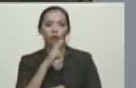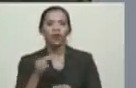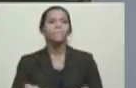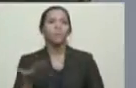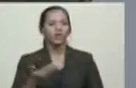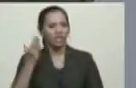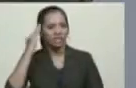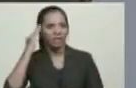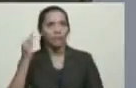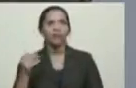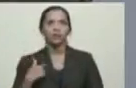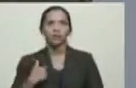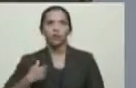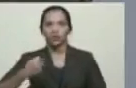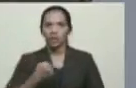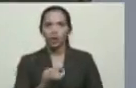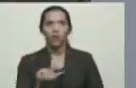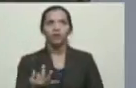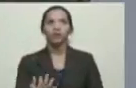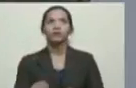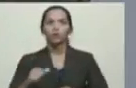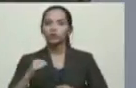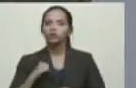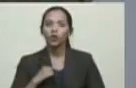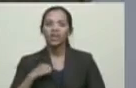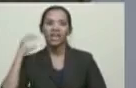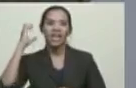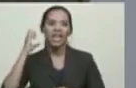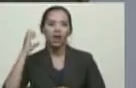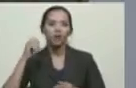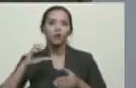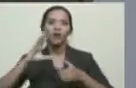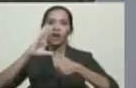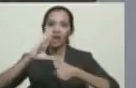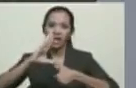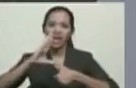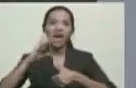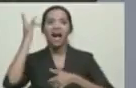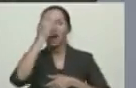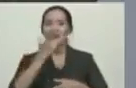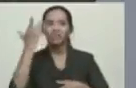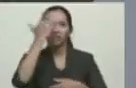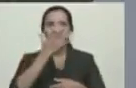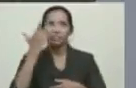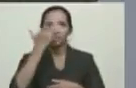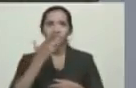tengo varias... Yo soy euroamericano, africano,